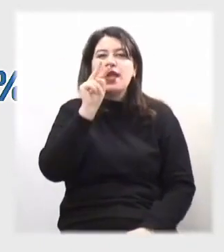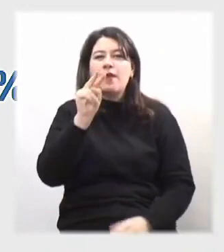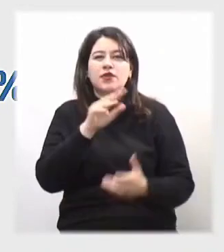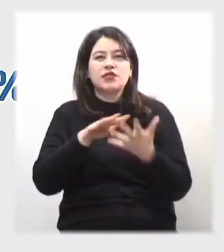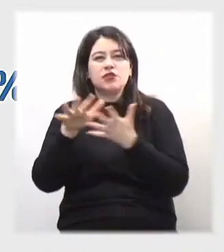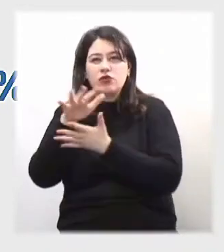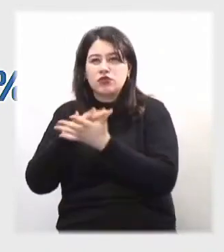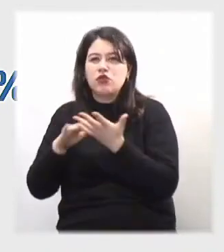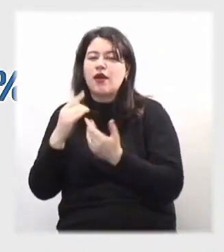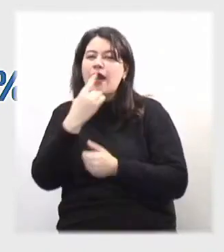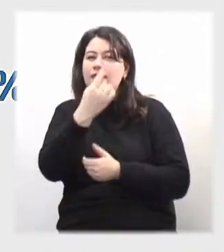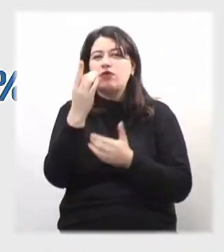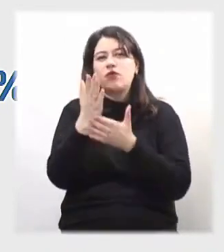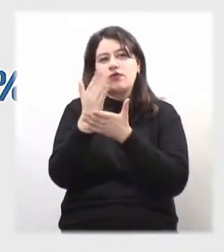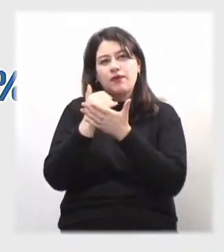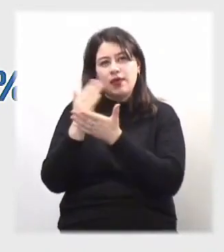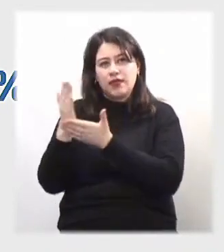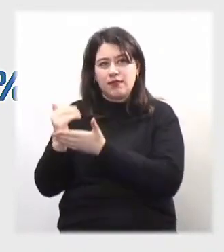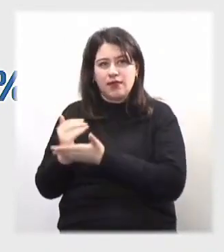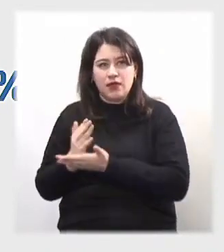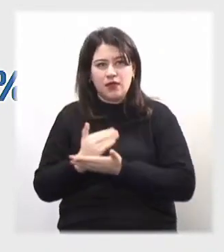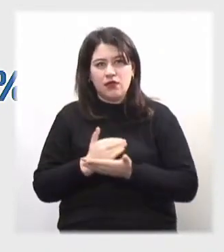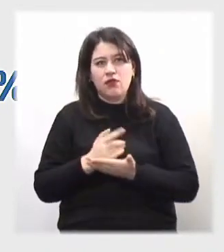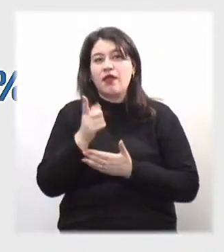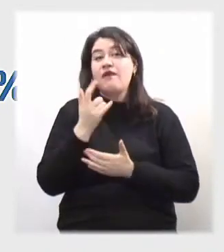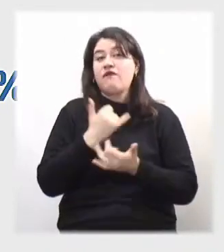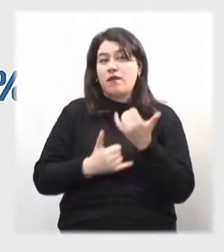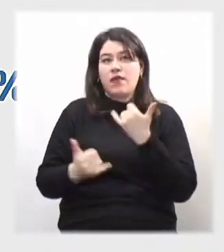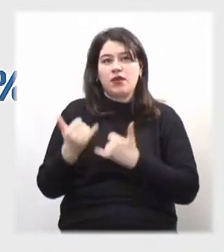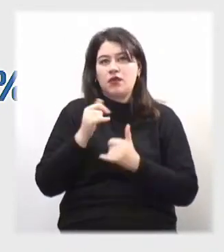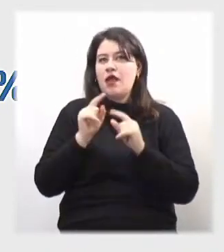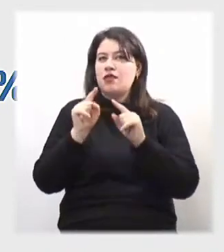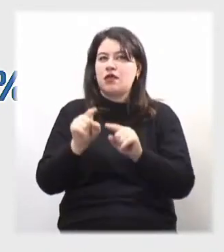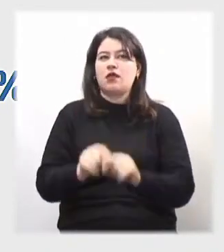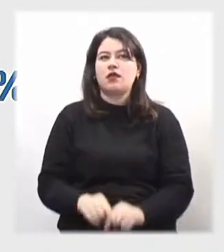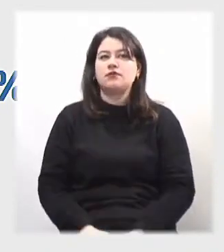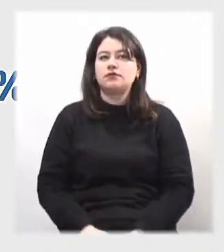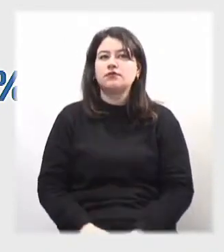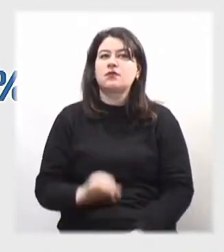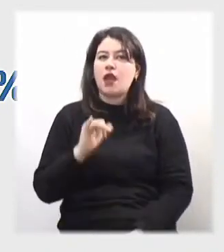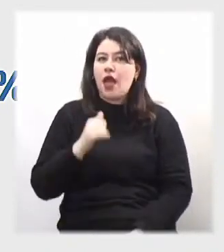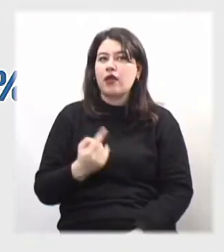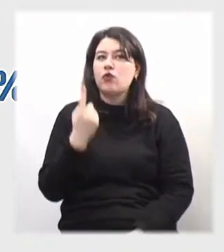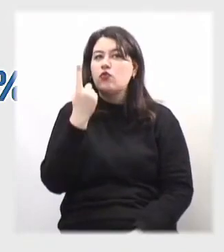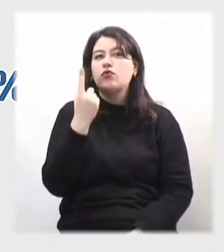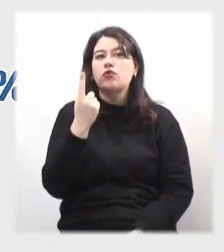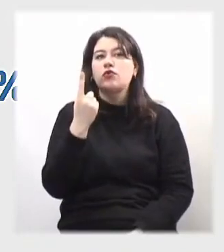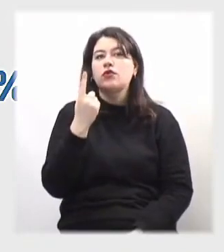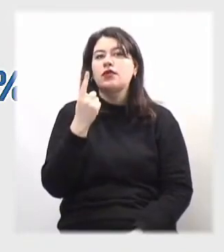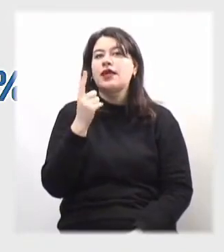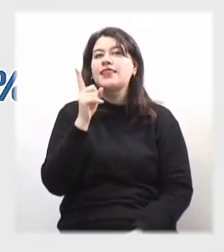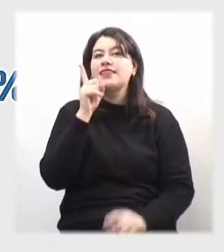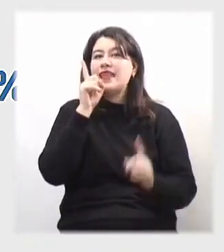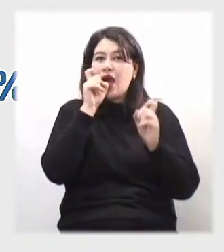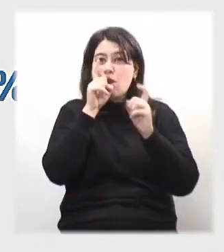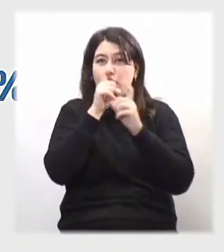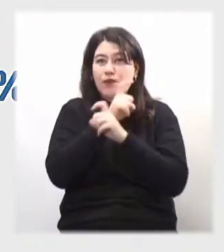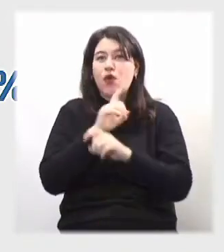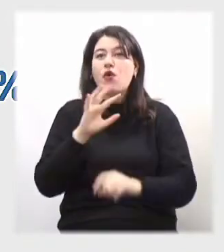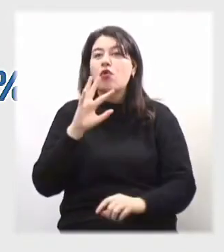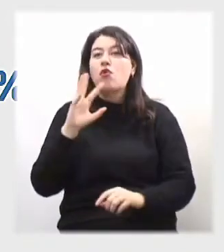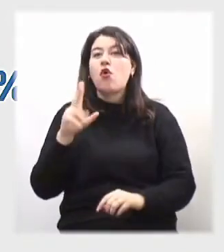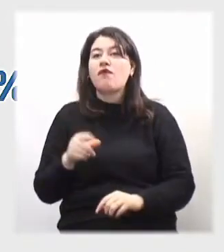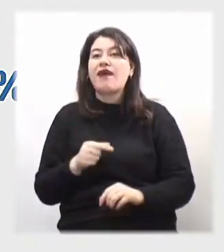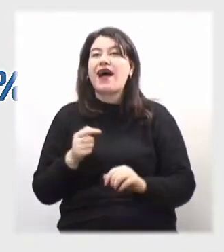la situación a nivel departamental tenemos esa información que tenemos ahí que hay un departamento como tacuarembó donde los hurtos